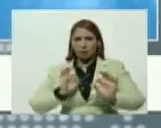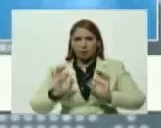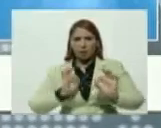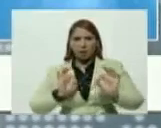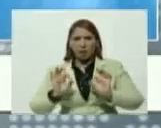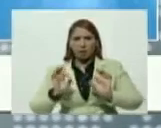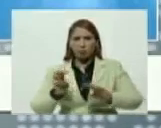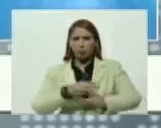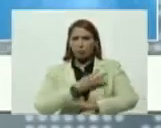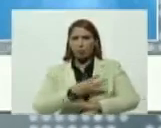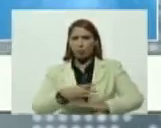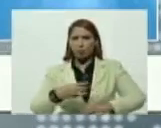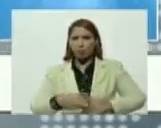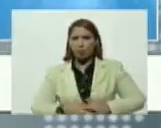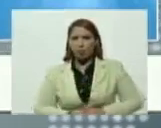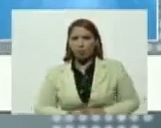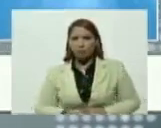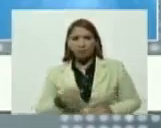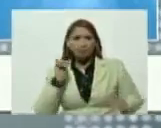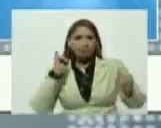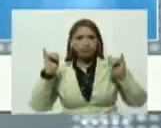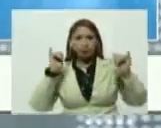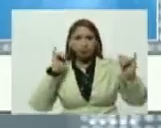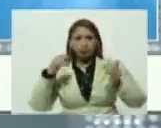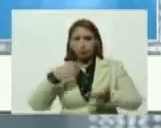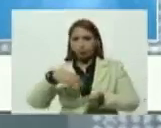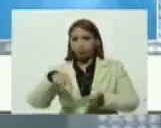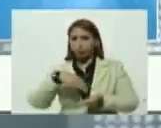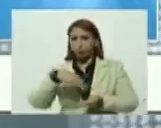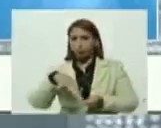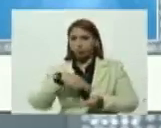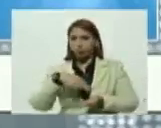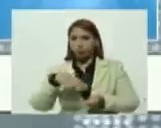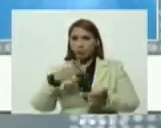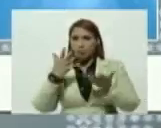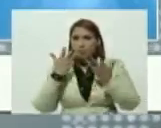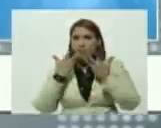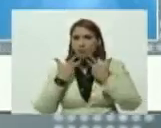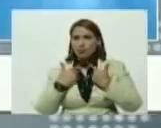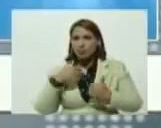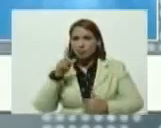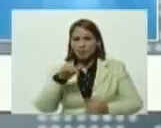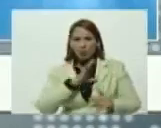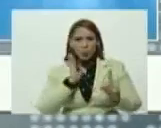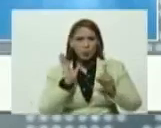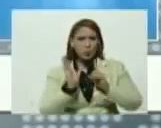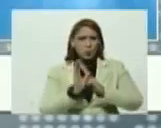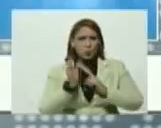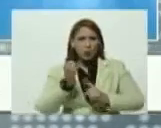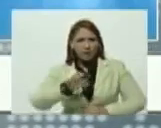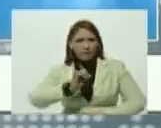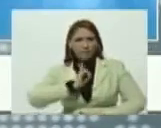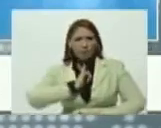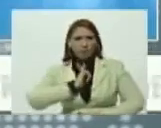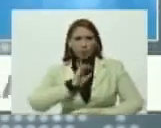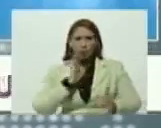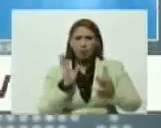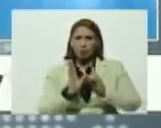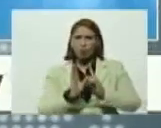la música, la rumba, el baile, el colorido. La cultura, la identidad